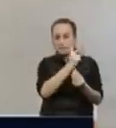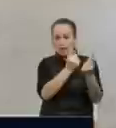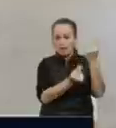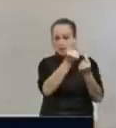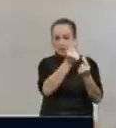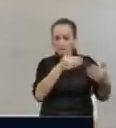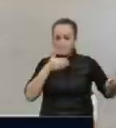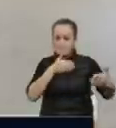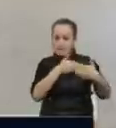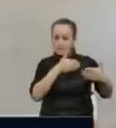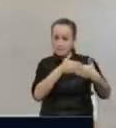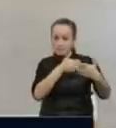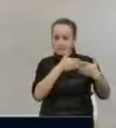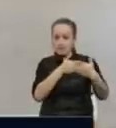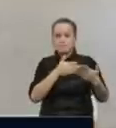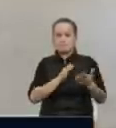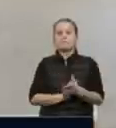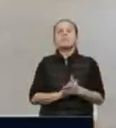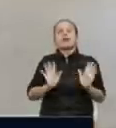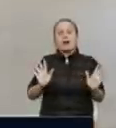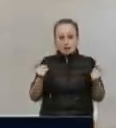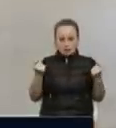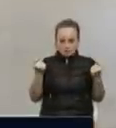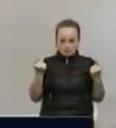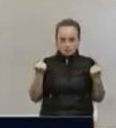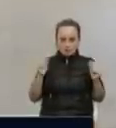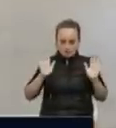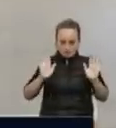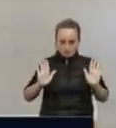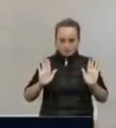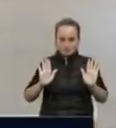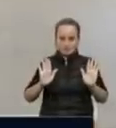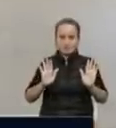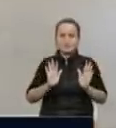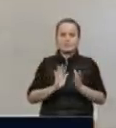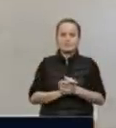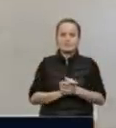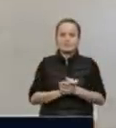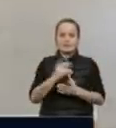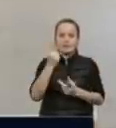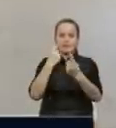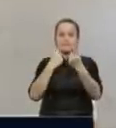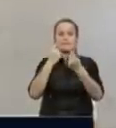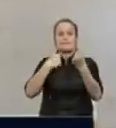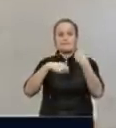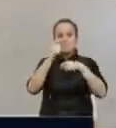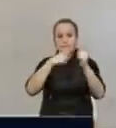Y entendemos en dos fuentes principales: el narcotráfico y la minería